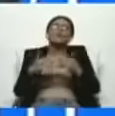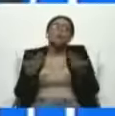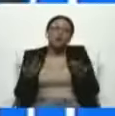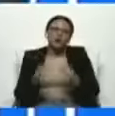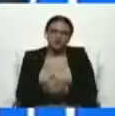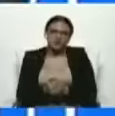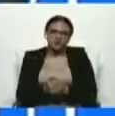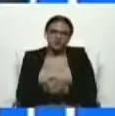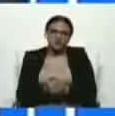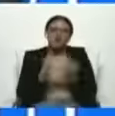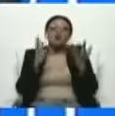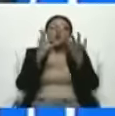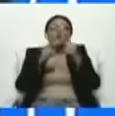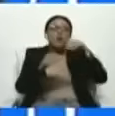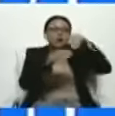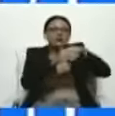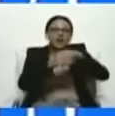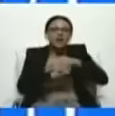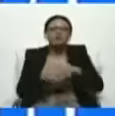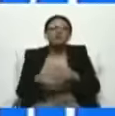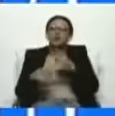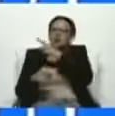¿Cuántas elecciones se robó el PAN?